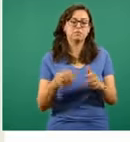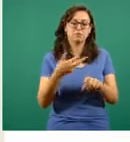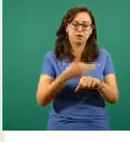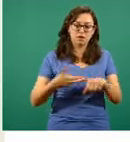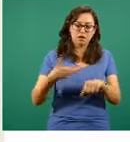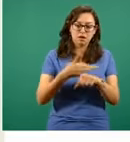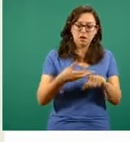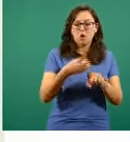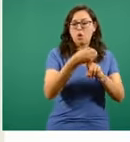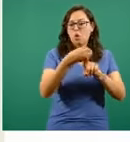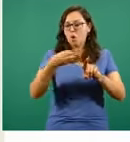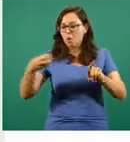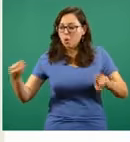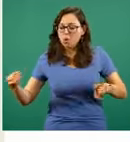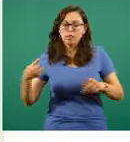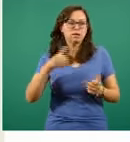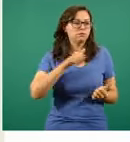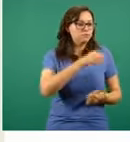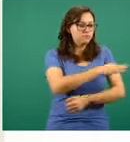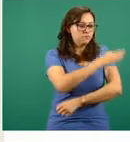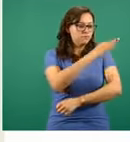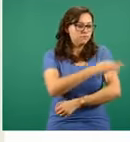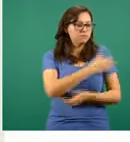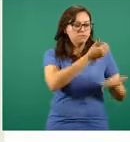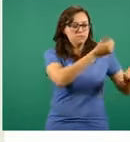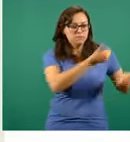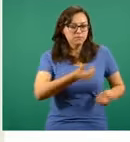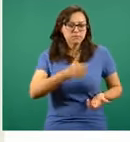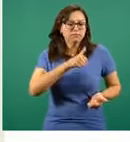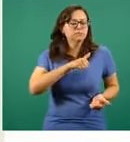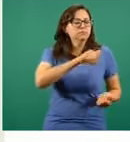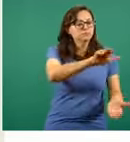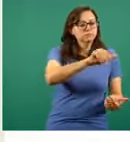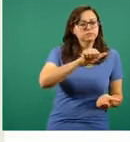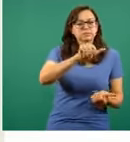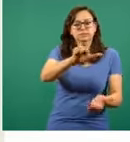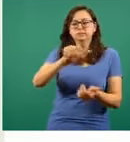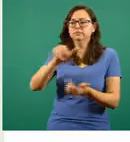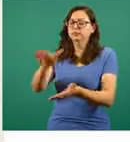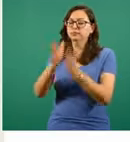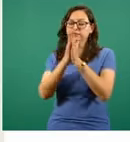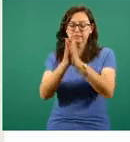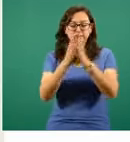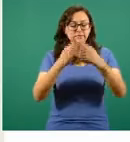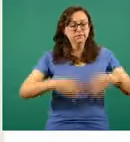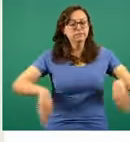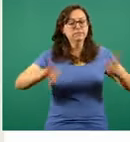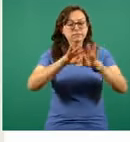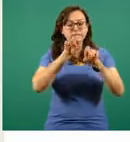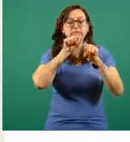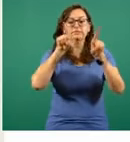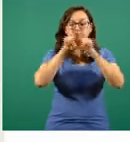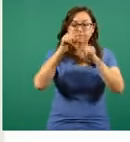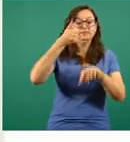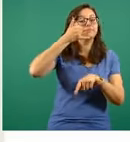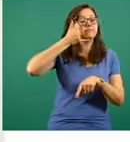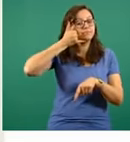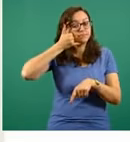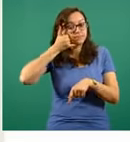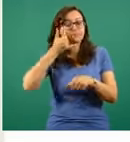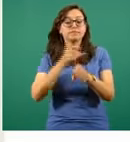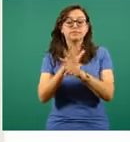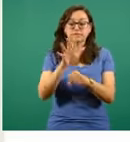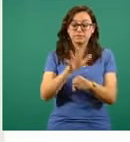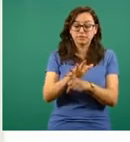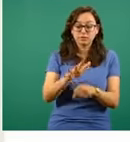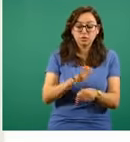les está solicitando a las personas a través de este sistema, actualicen también su número telefónico, actualicen de ser posible para que los que